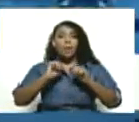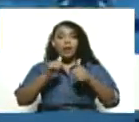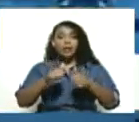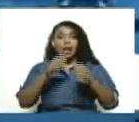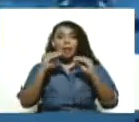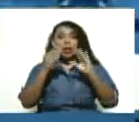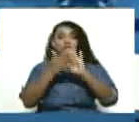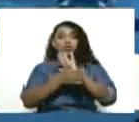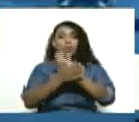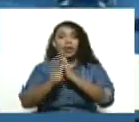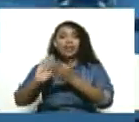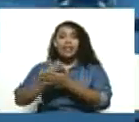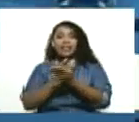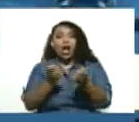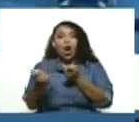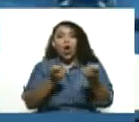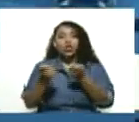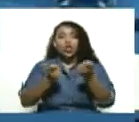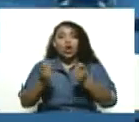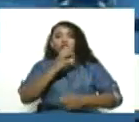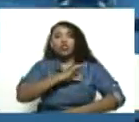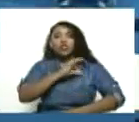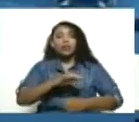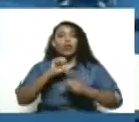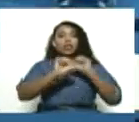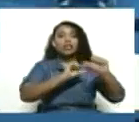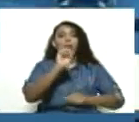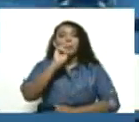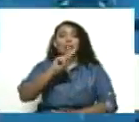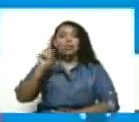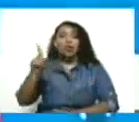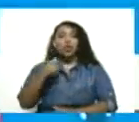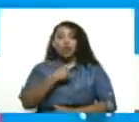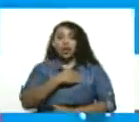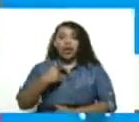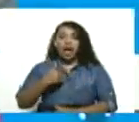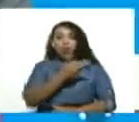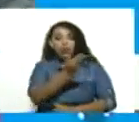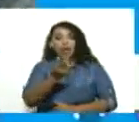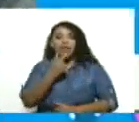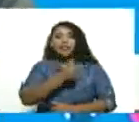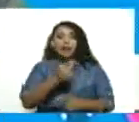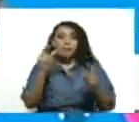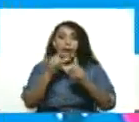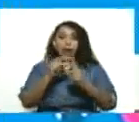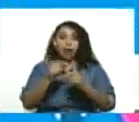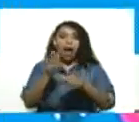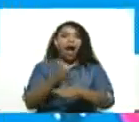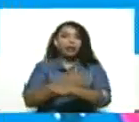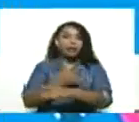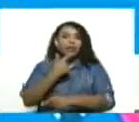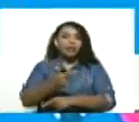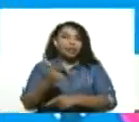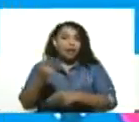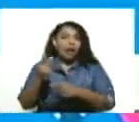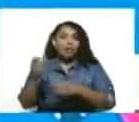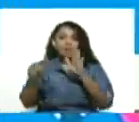y socialismo del Siglo 21 yo quería decirles Sencillamente antes de darle la palabra a nuestros panelistas